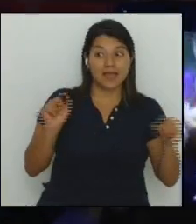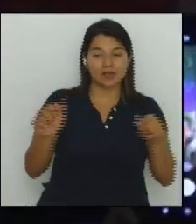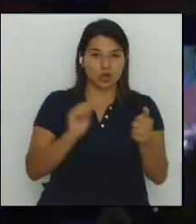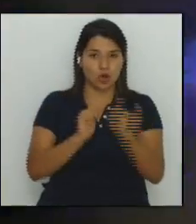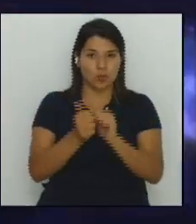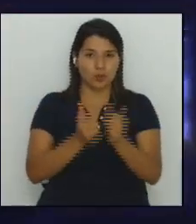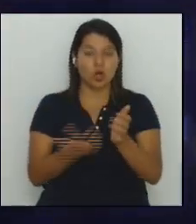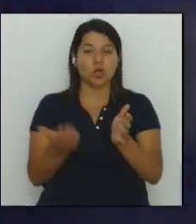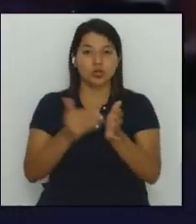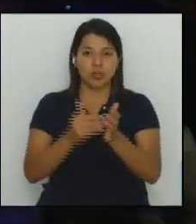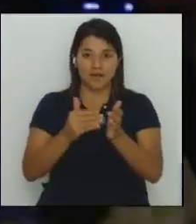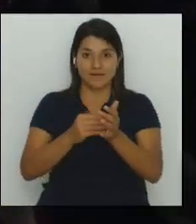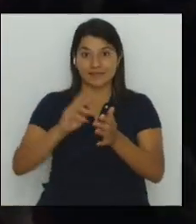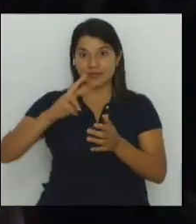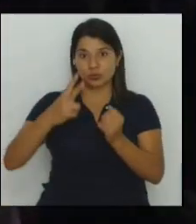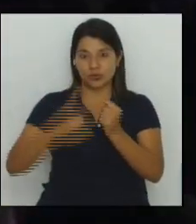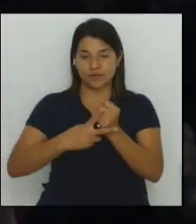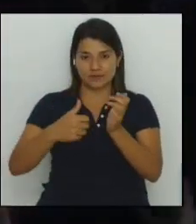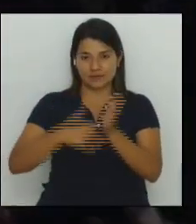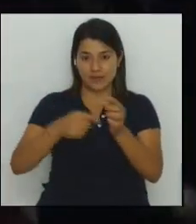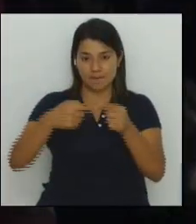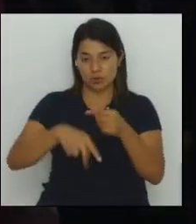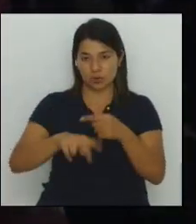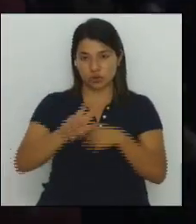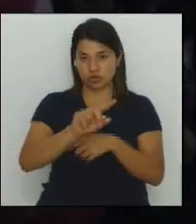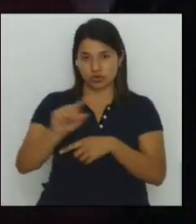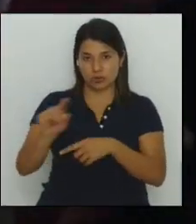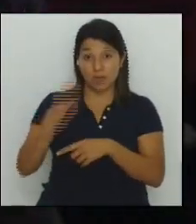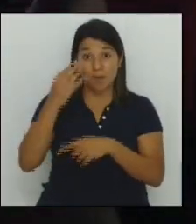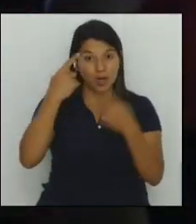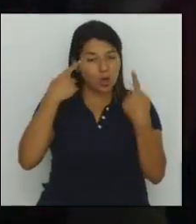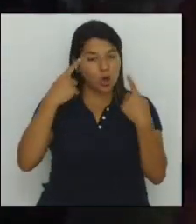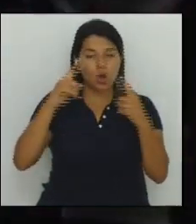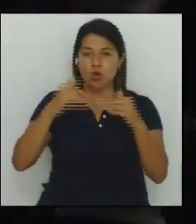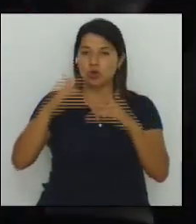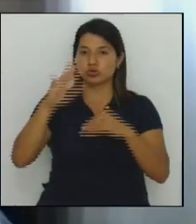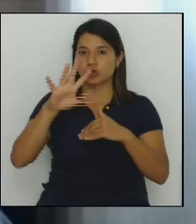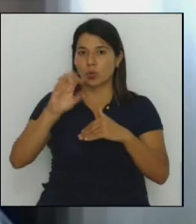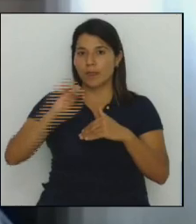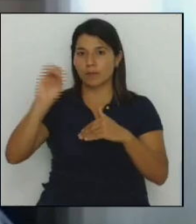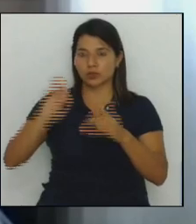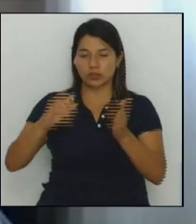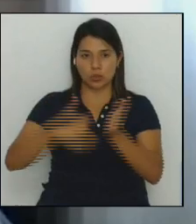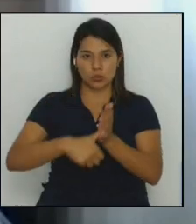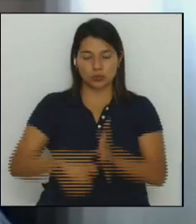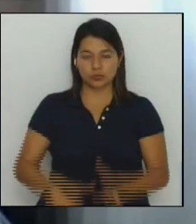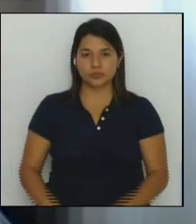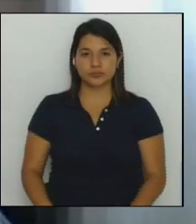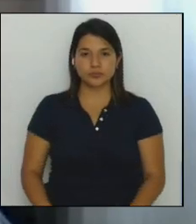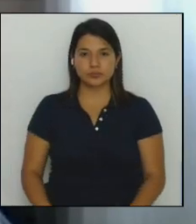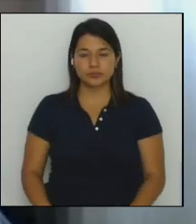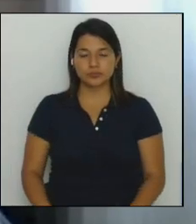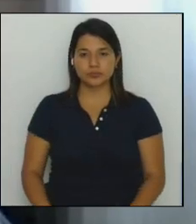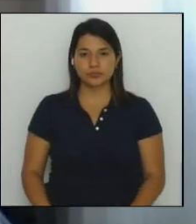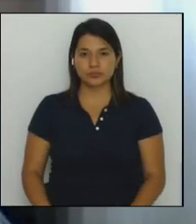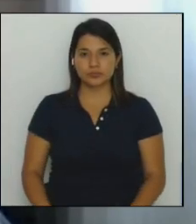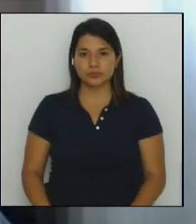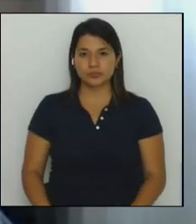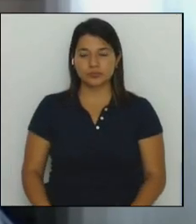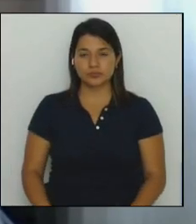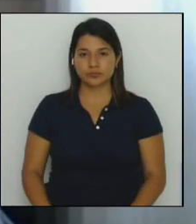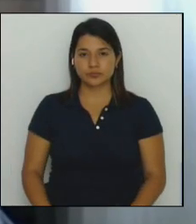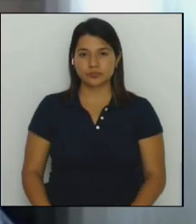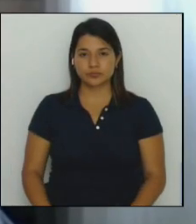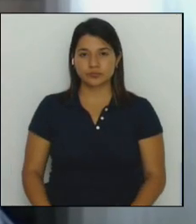vuelta dentro de 2 semanas al no obtener el 50% de los votos. This is a huge defeat for the